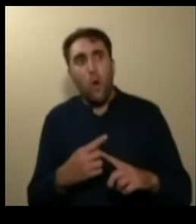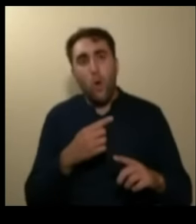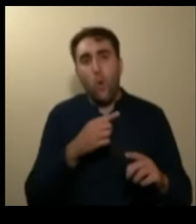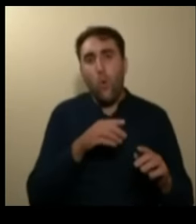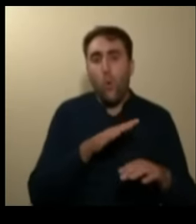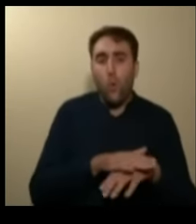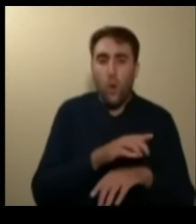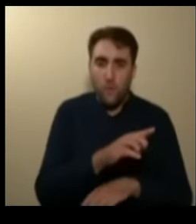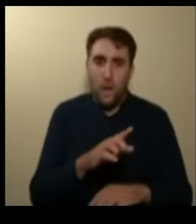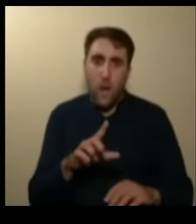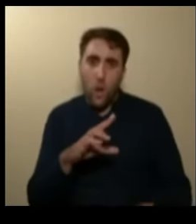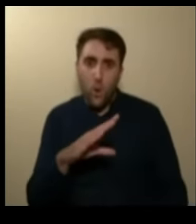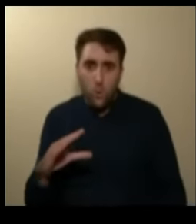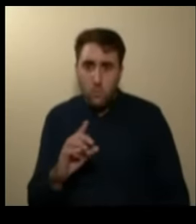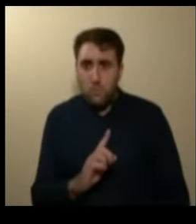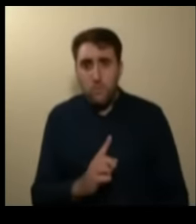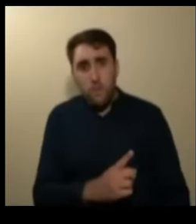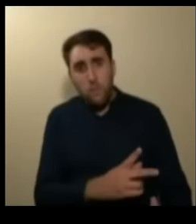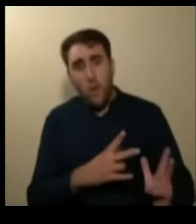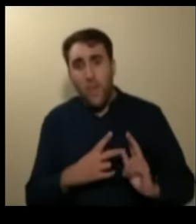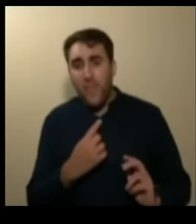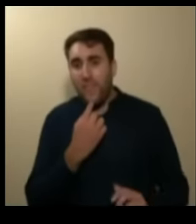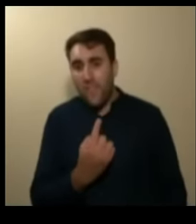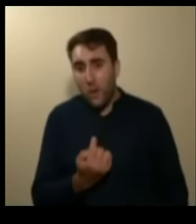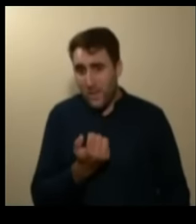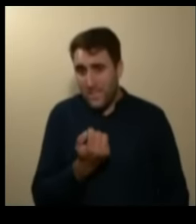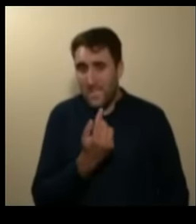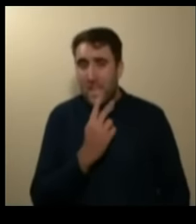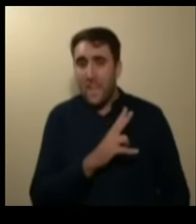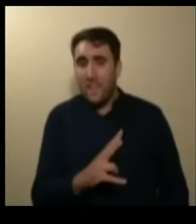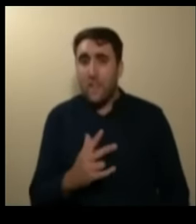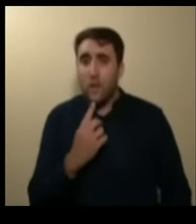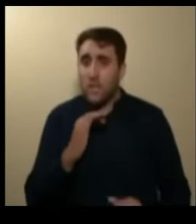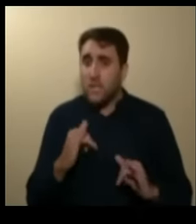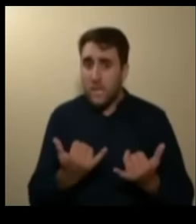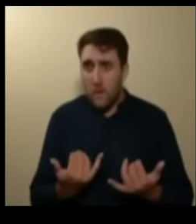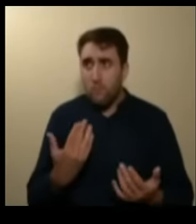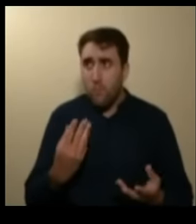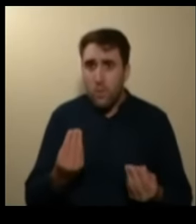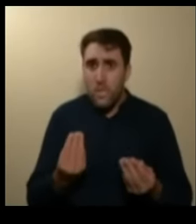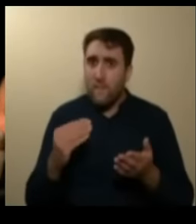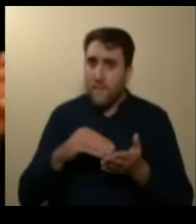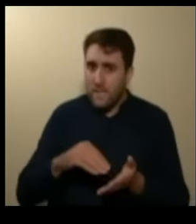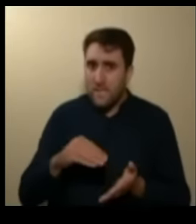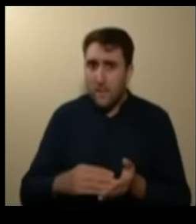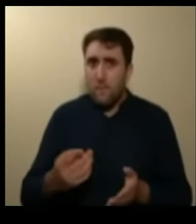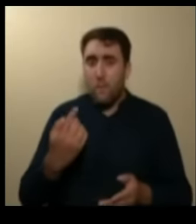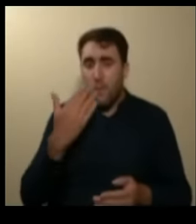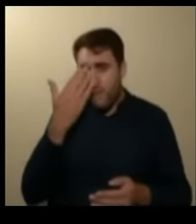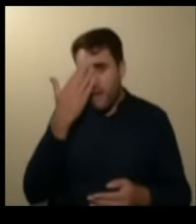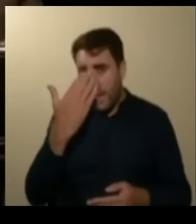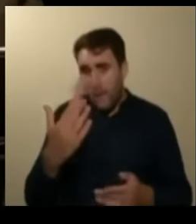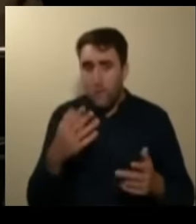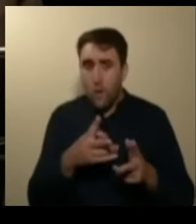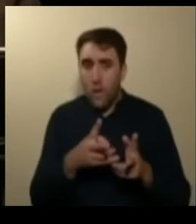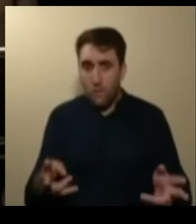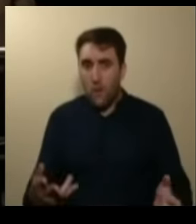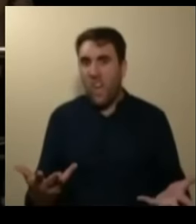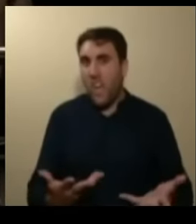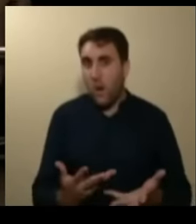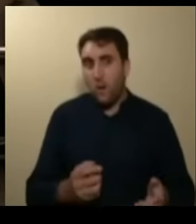el contrario, las que hacía referencia el senador Vergara sucedieron también y mucho más durante el gobierno del Frente Amplio que